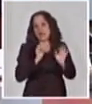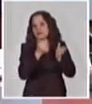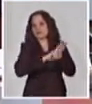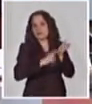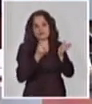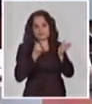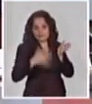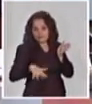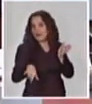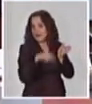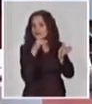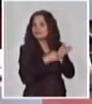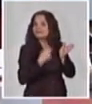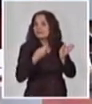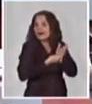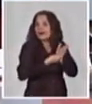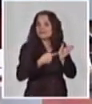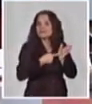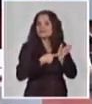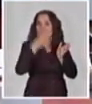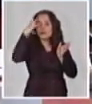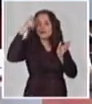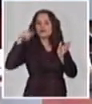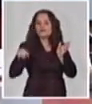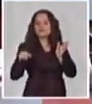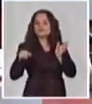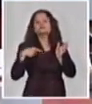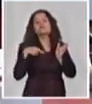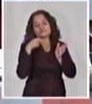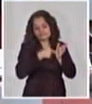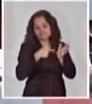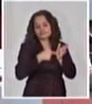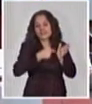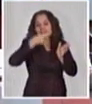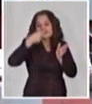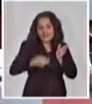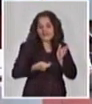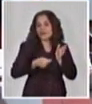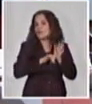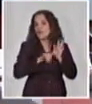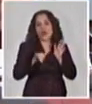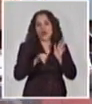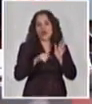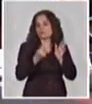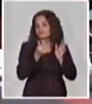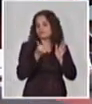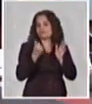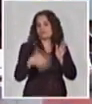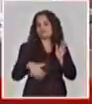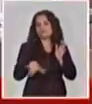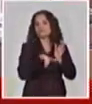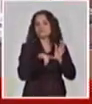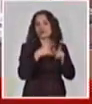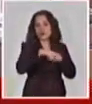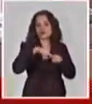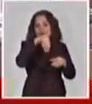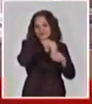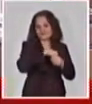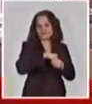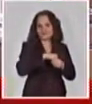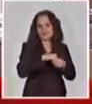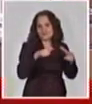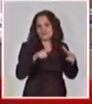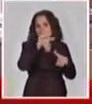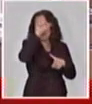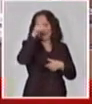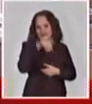más cara. Claro. Entonces hay incremento de los costos. Hay otro fenómeno que no hay otros fenómenos, para